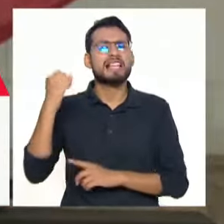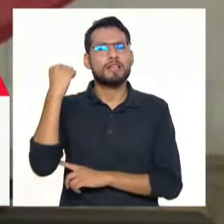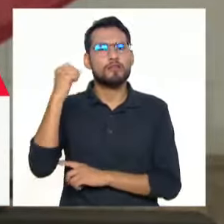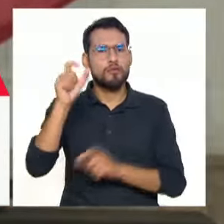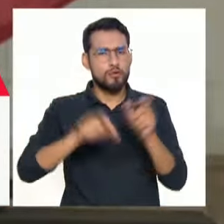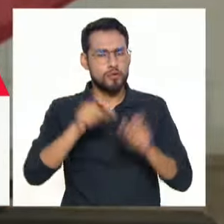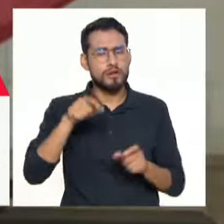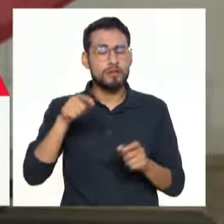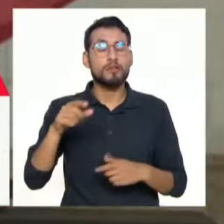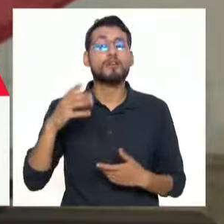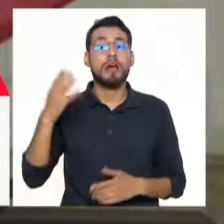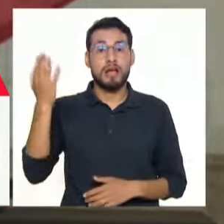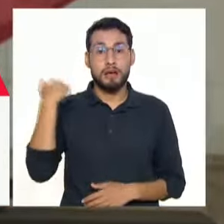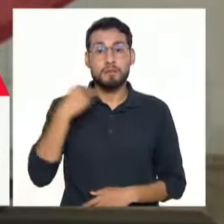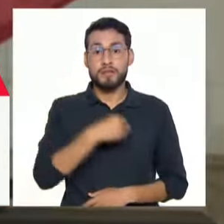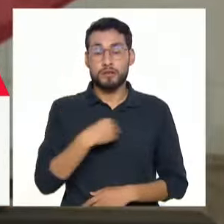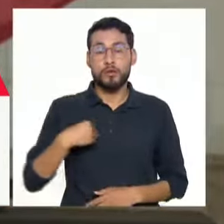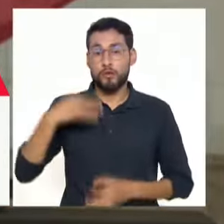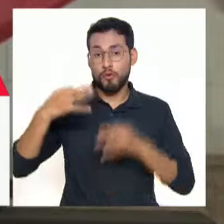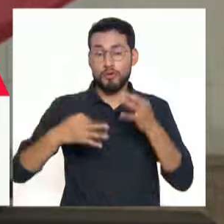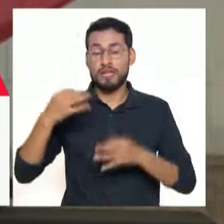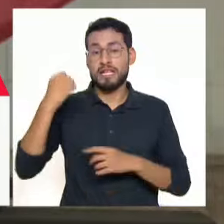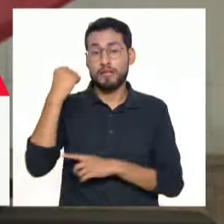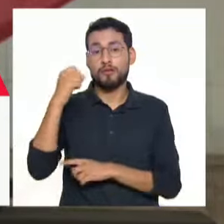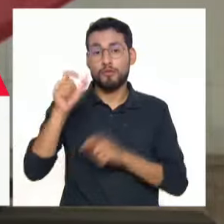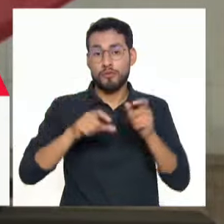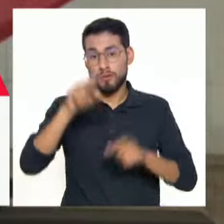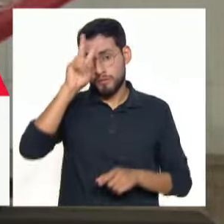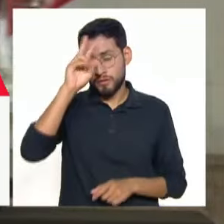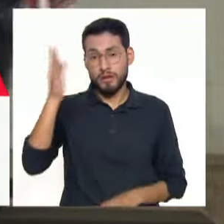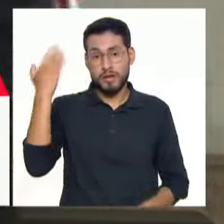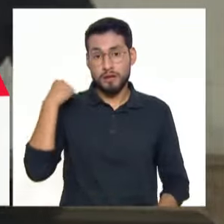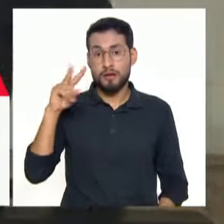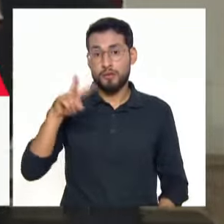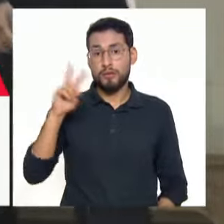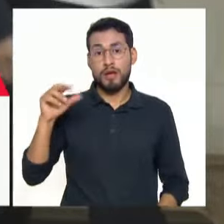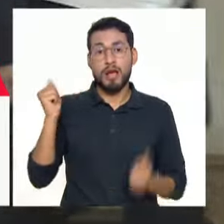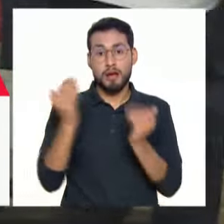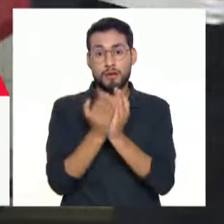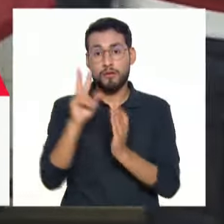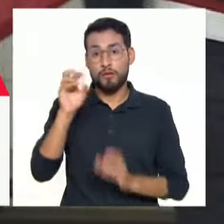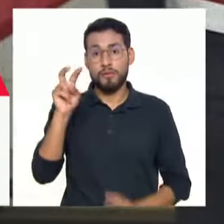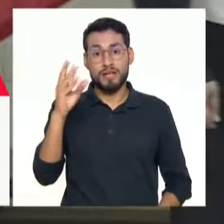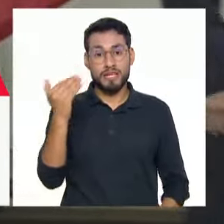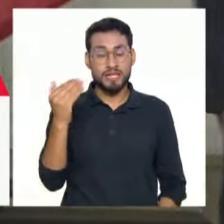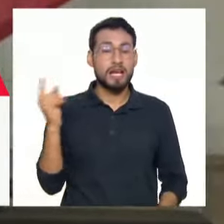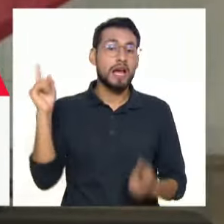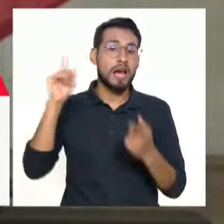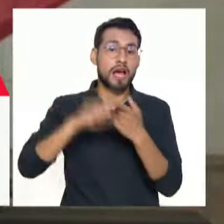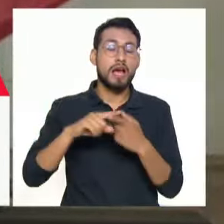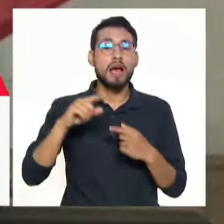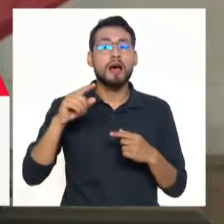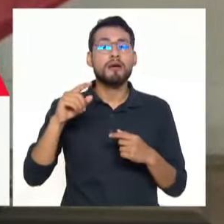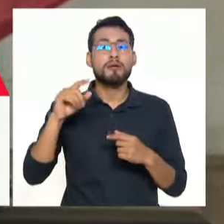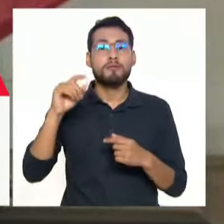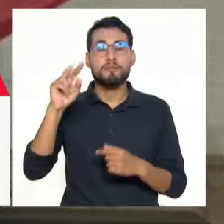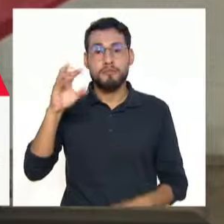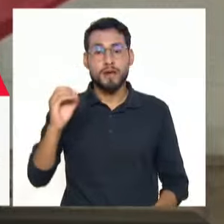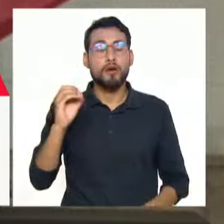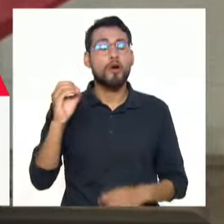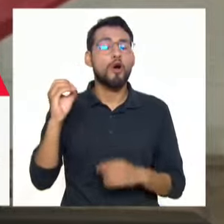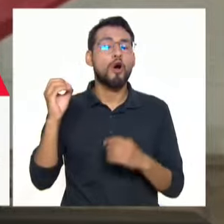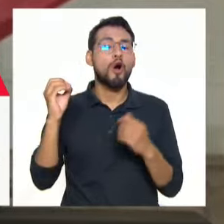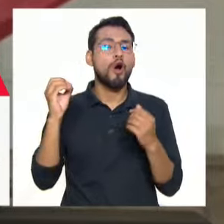Justicia y Derechos Humanos del Perú el pasado 22 de abril del año 2015 al 20 de octubre de ese